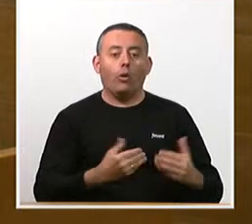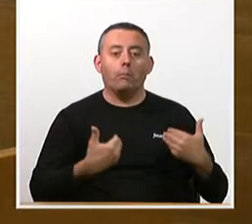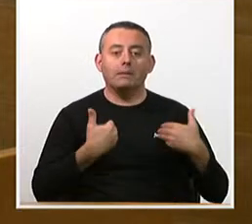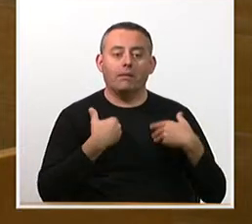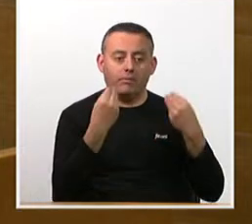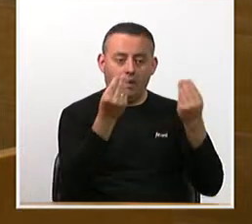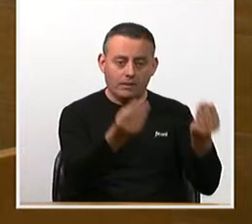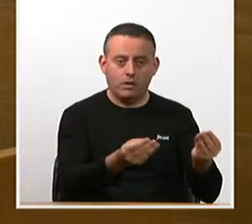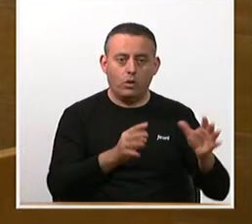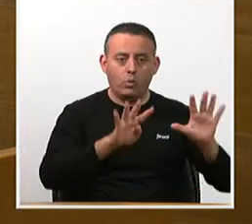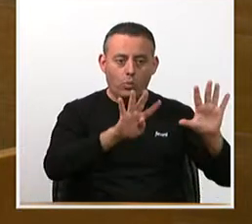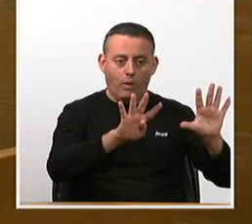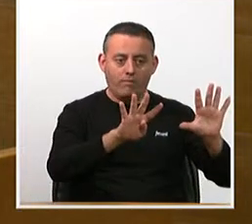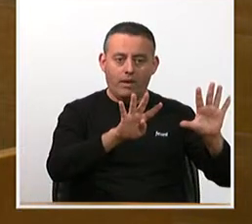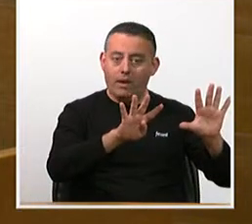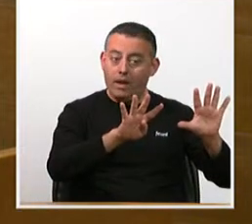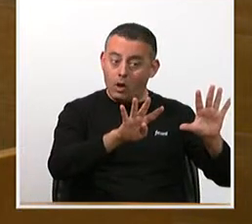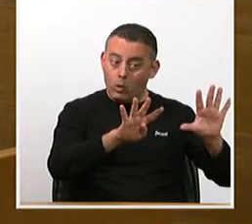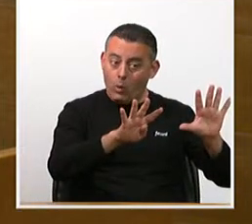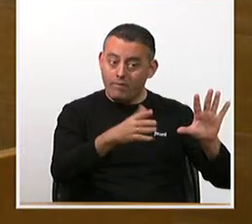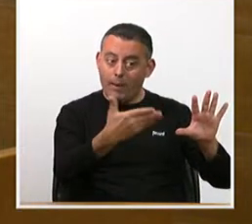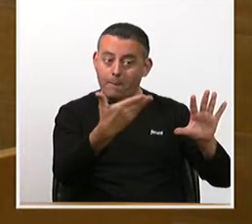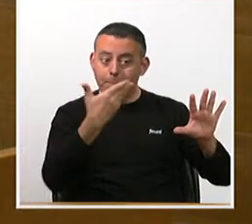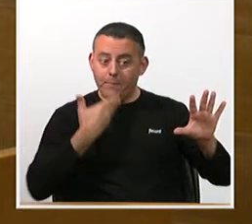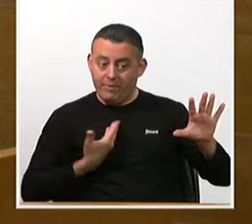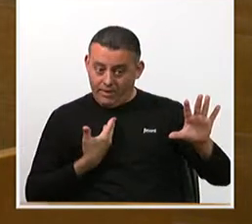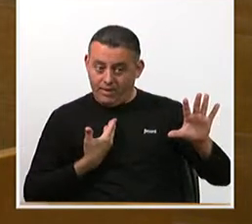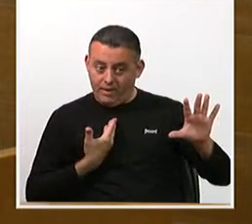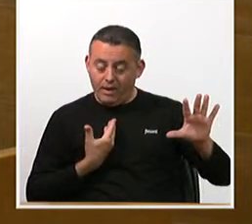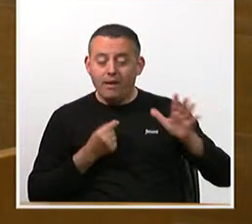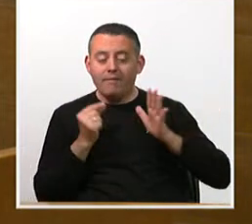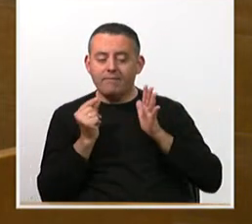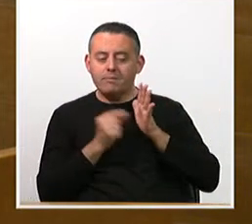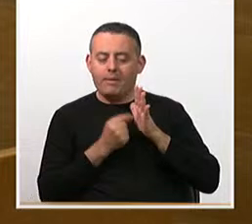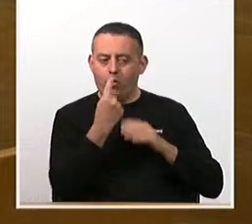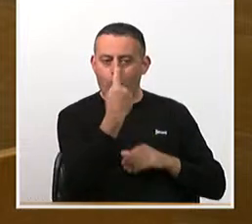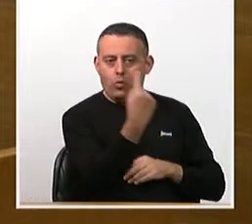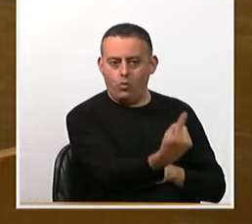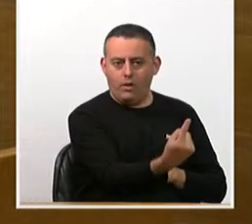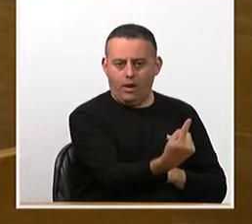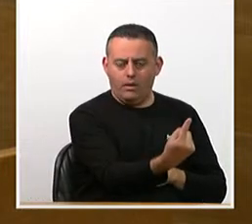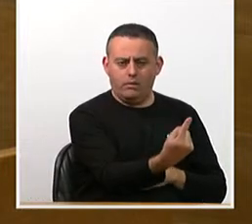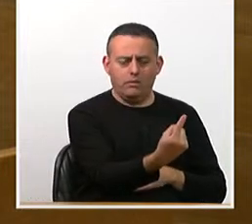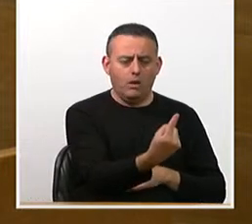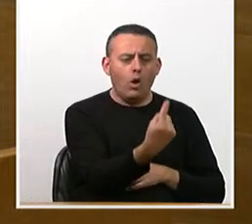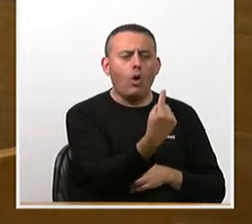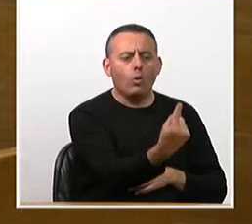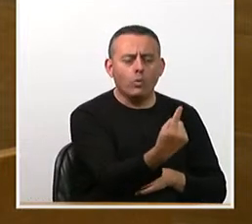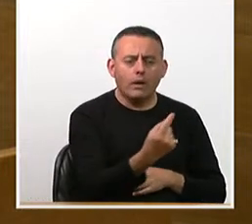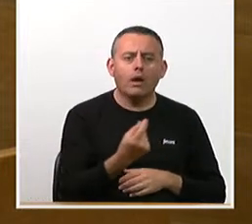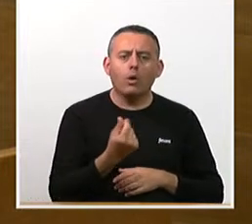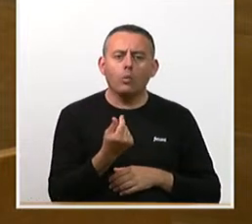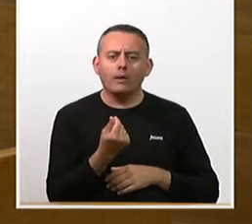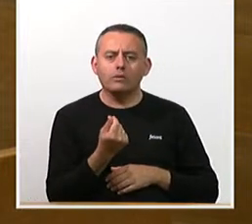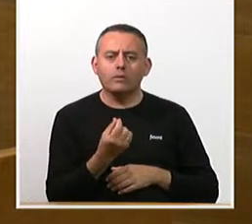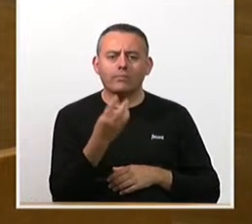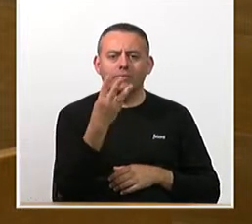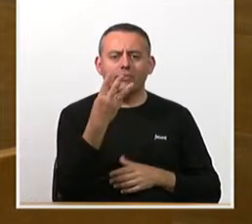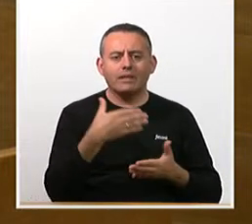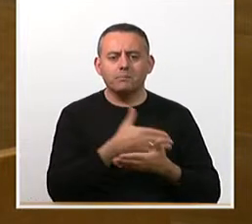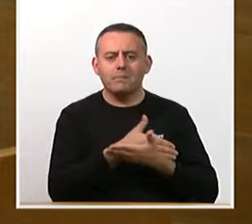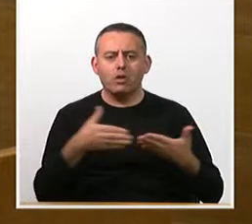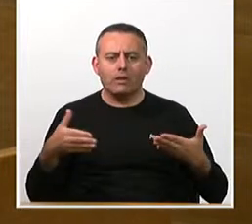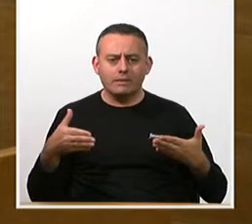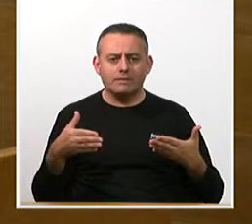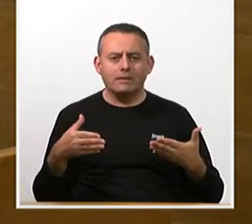solicitó solo recibió una solo le firmaron una sabe Por cuánto 3 millon 700000